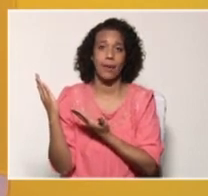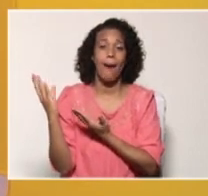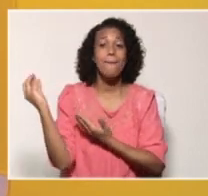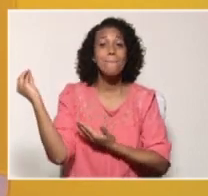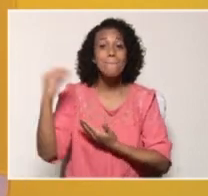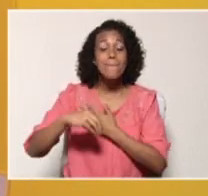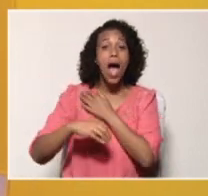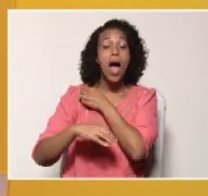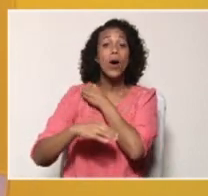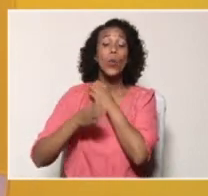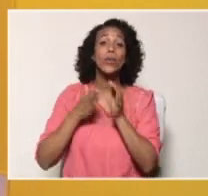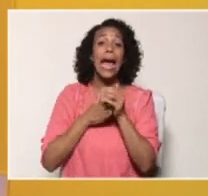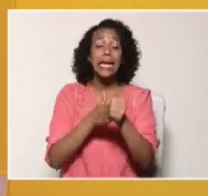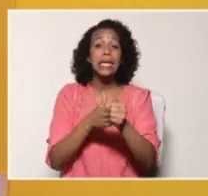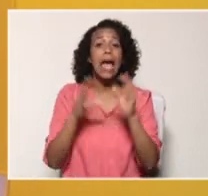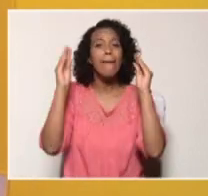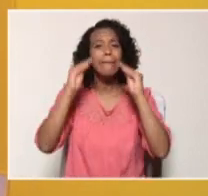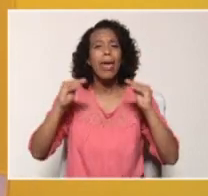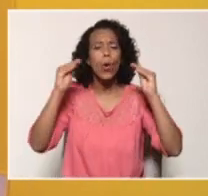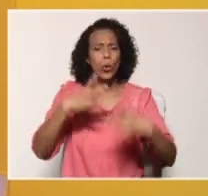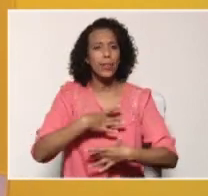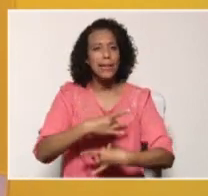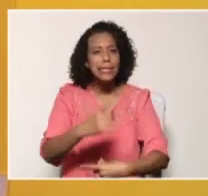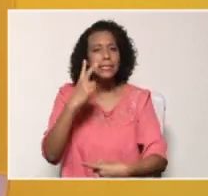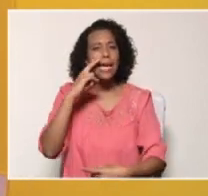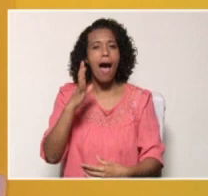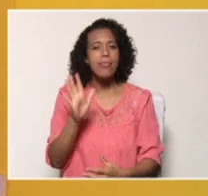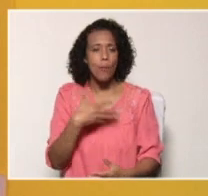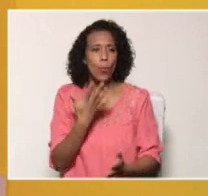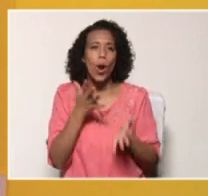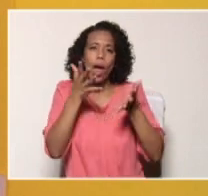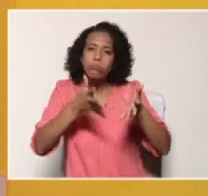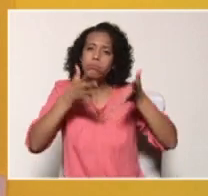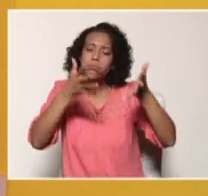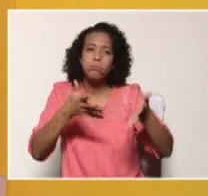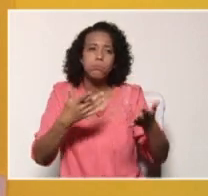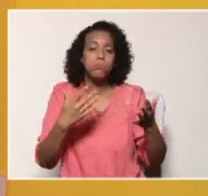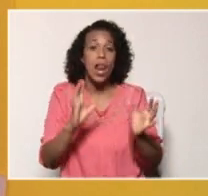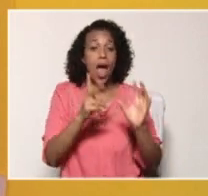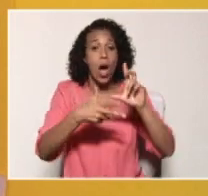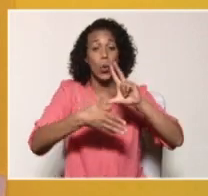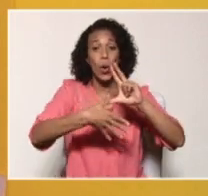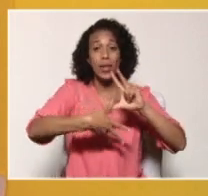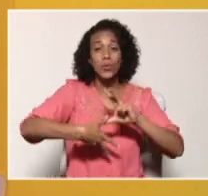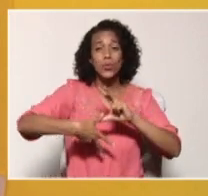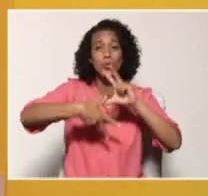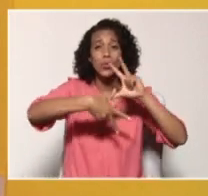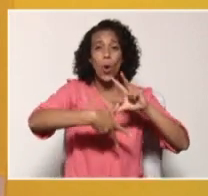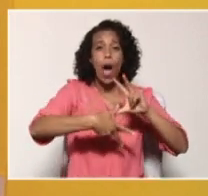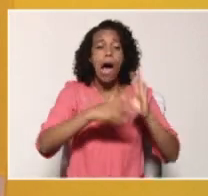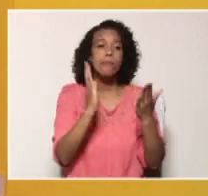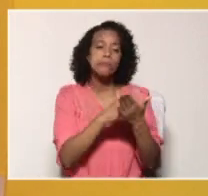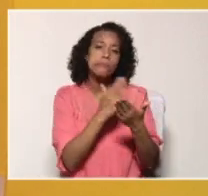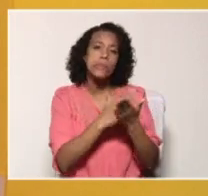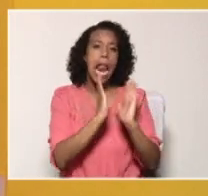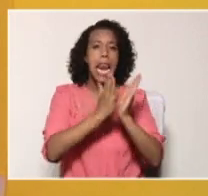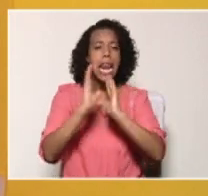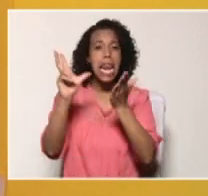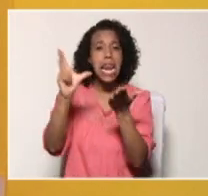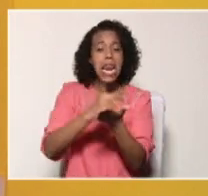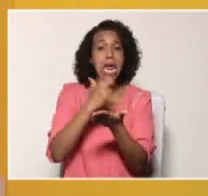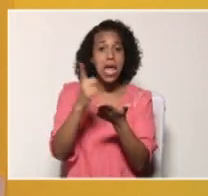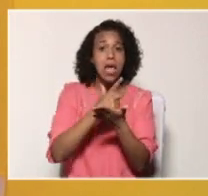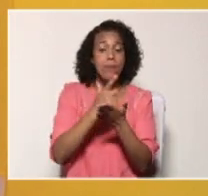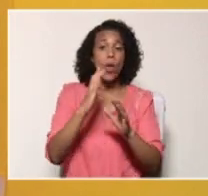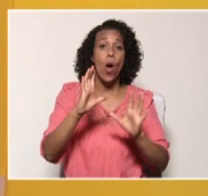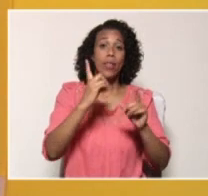cadafamiliaunescuela.me.gov.be, unas guías pedagógicas muy interesantes que les quiero recomendar y también la colección Bicentenario para todos nuestros niños y niñas desde